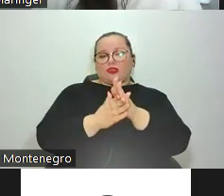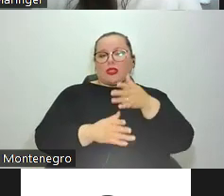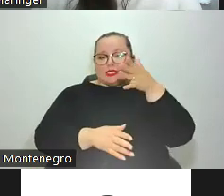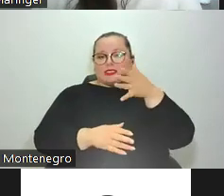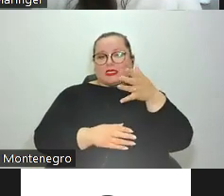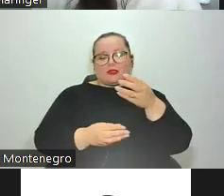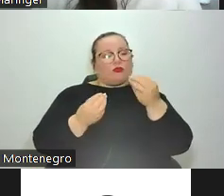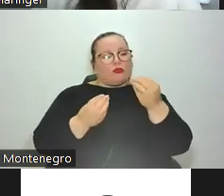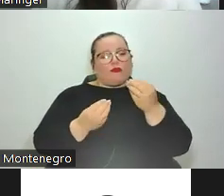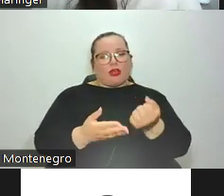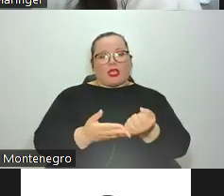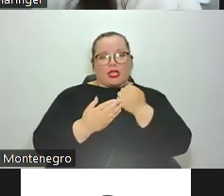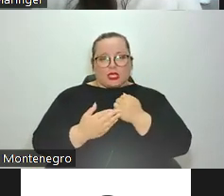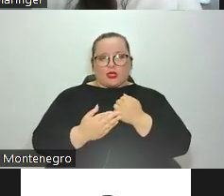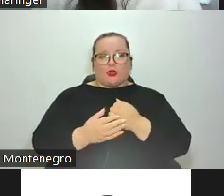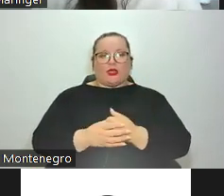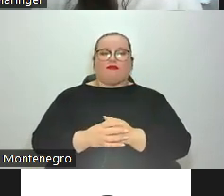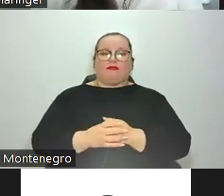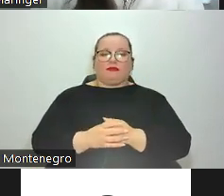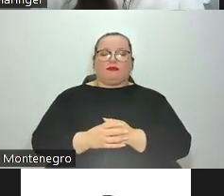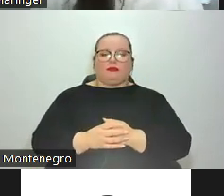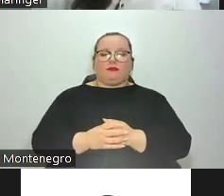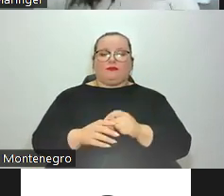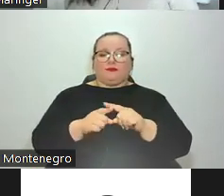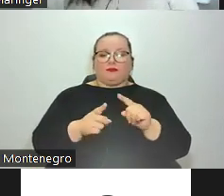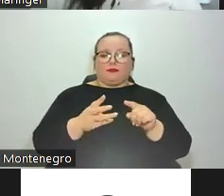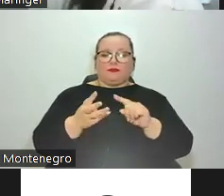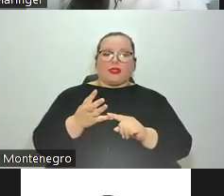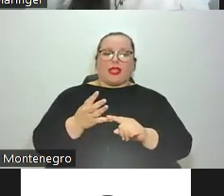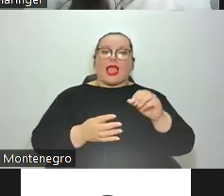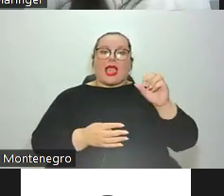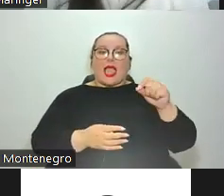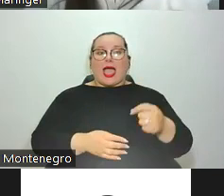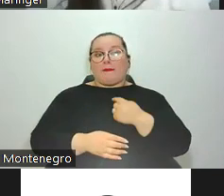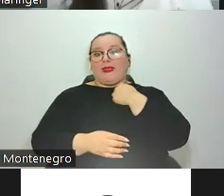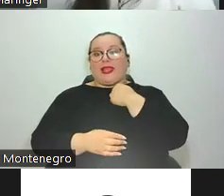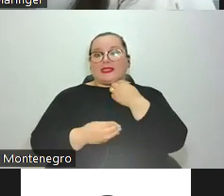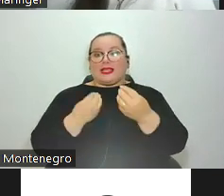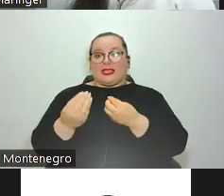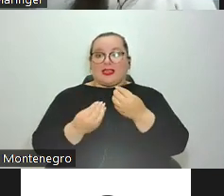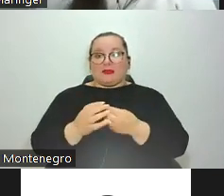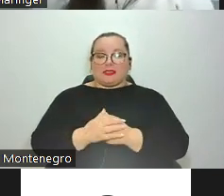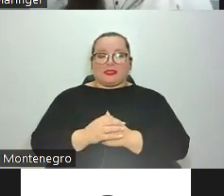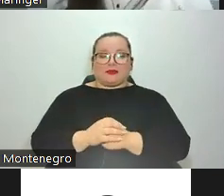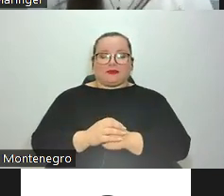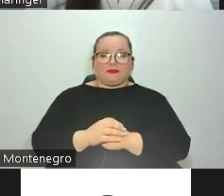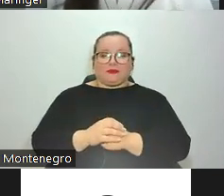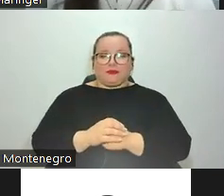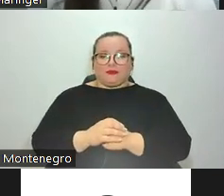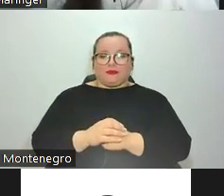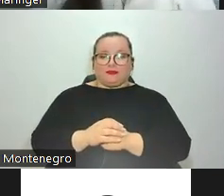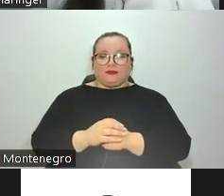entregan. Gracias. Va, vámonos con las amenazas, Paola, ¿cómo lo ves tú? Con las amenazas.